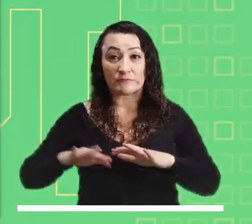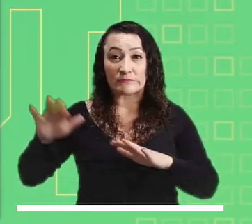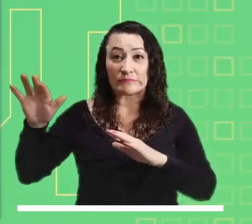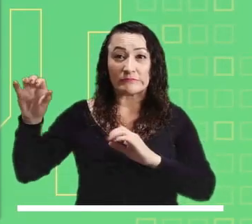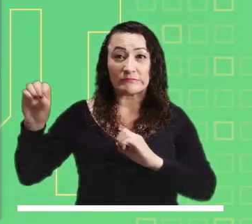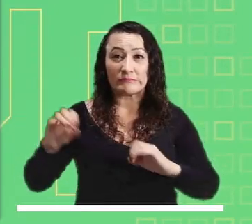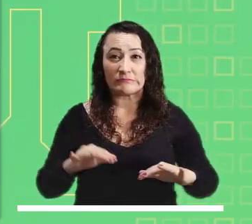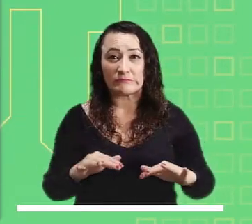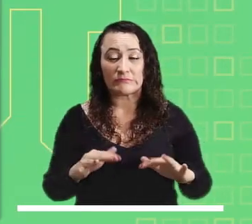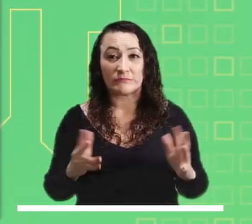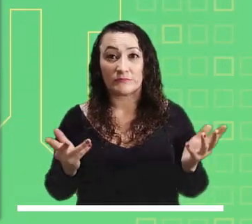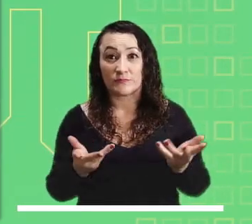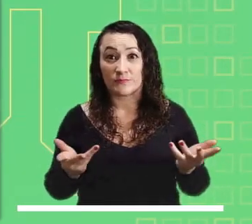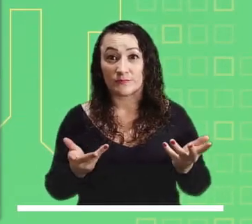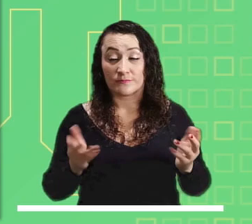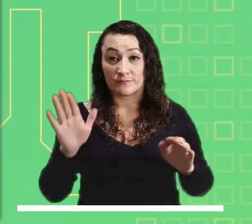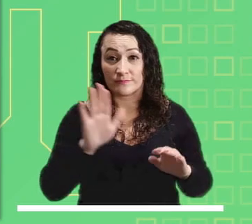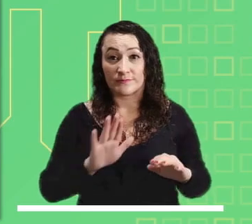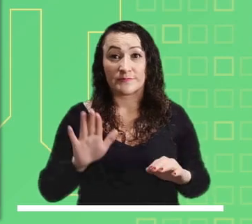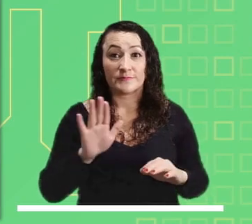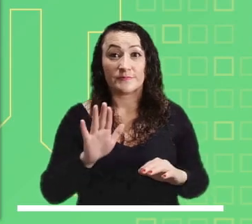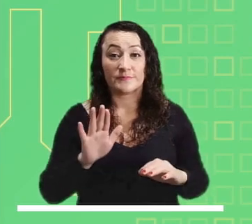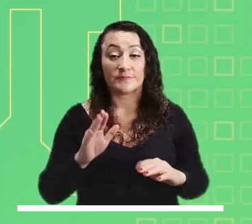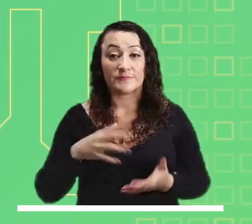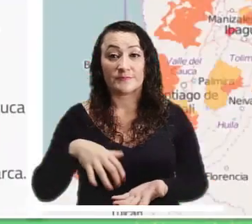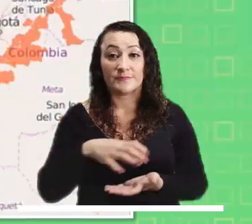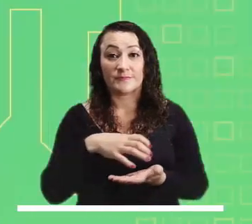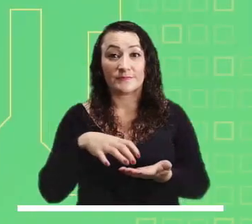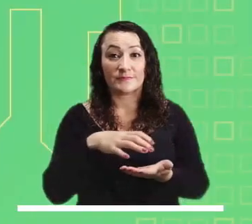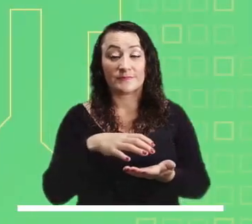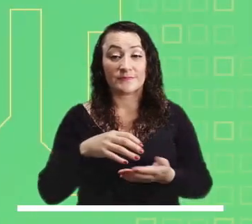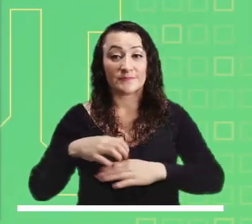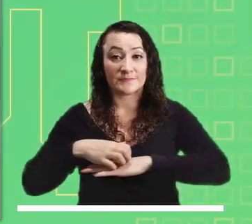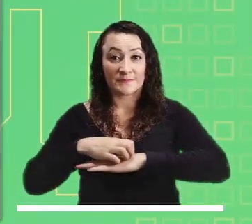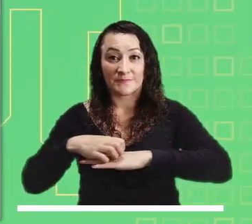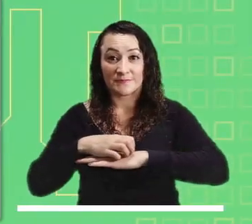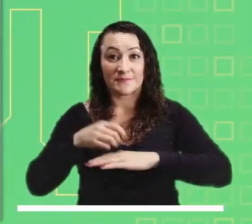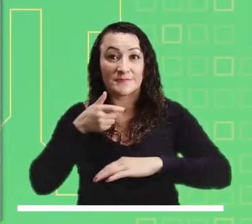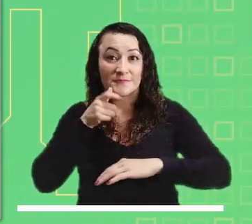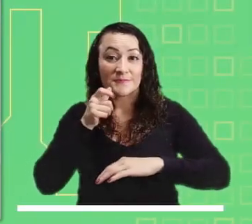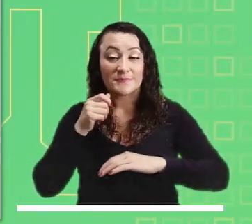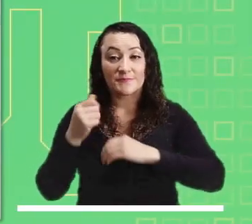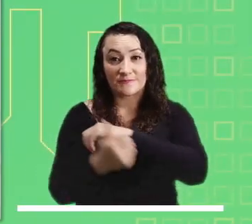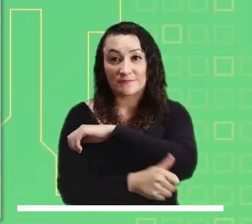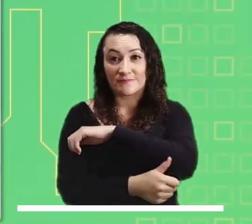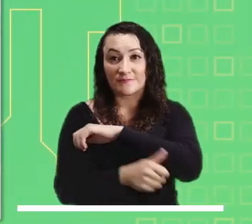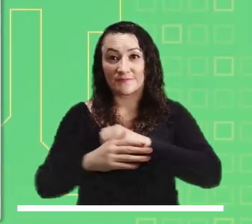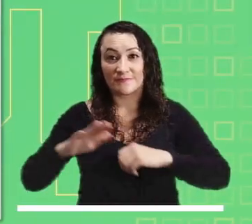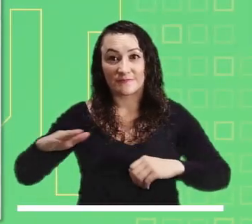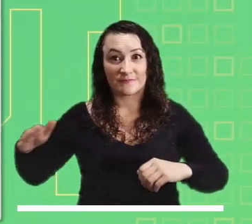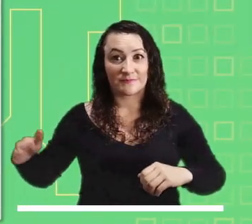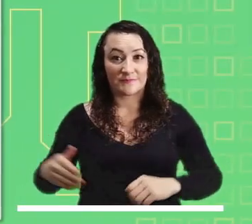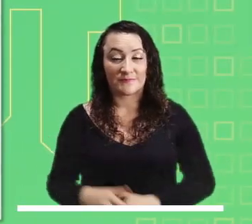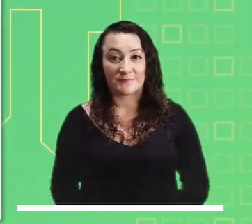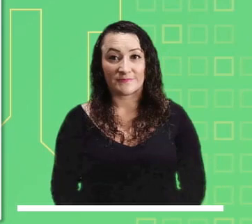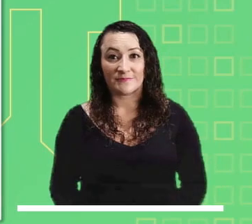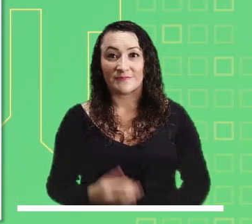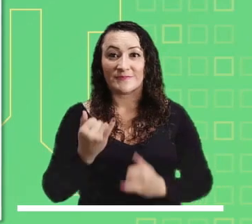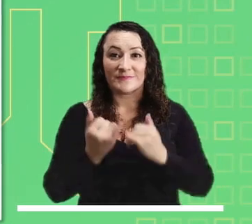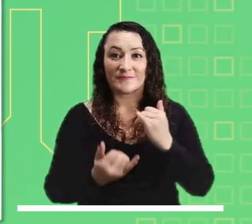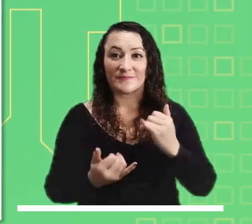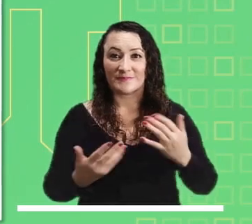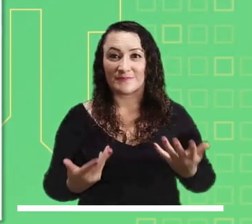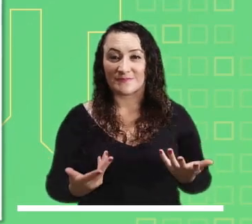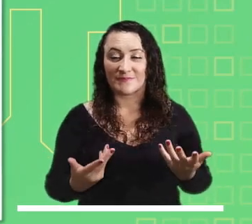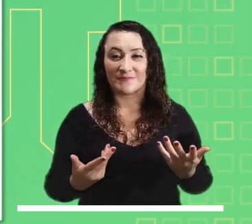cobertura vegetal del departamento de Nariño. Alerta roja por probabilidad de deslizamientos de tierra en zonas inestables de los departamentos